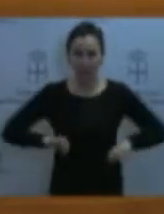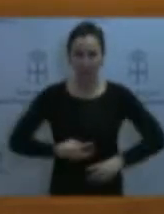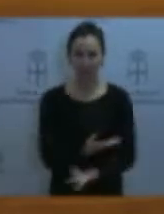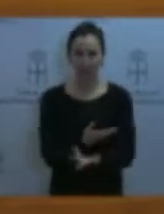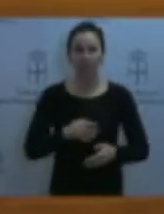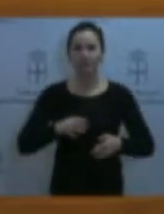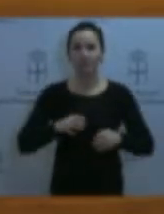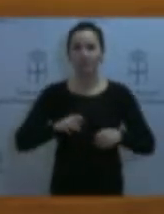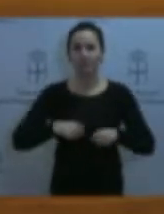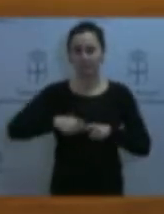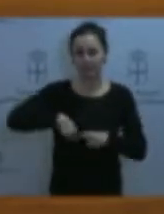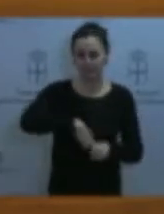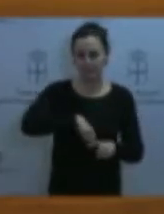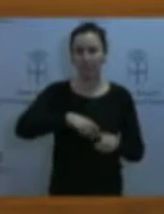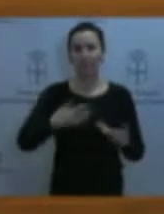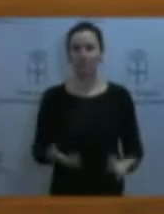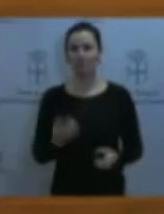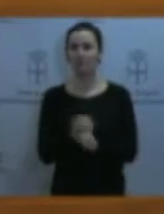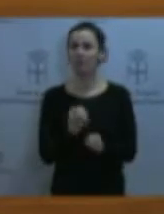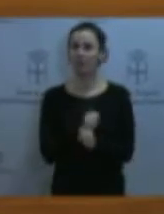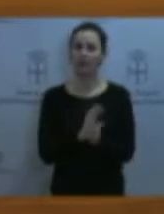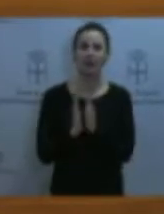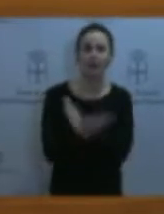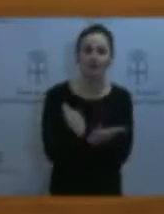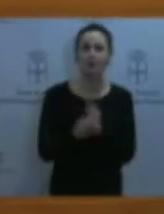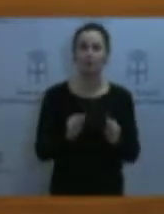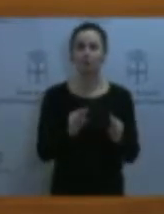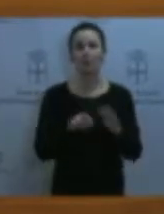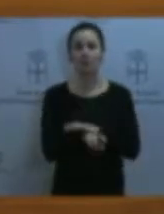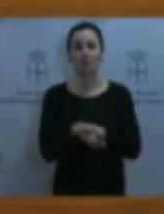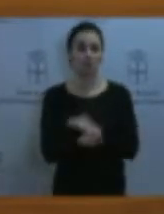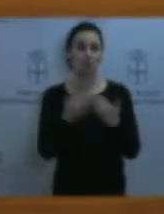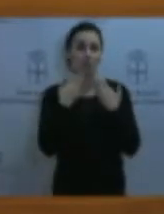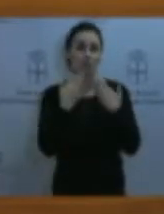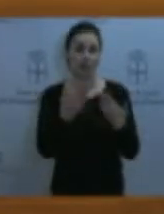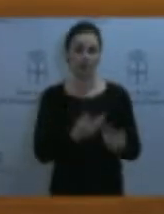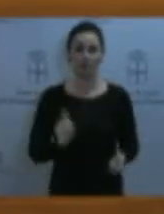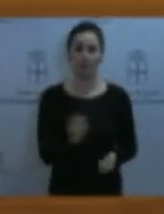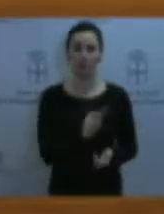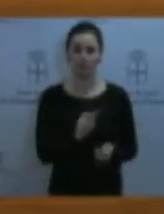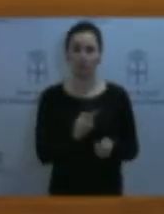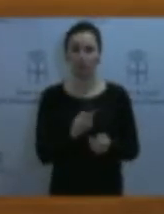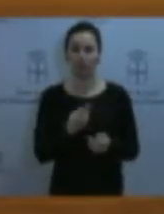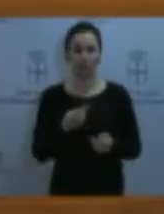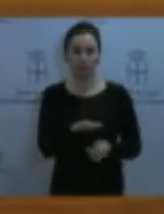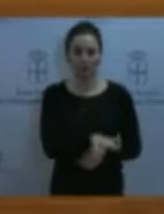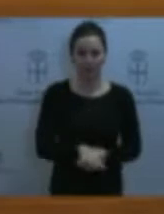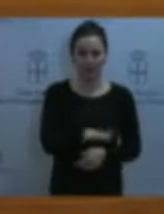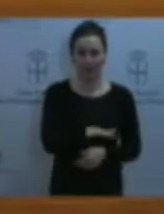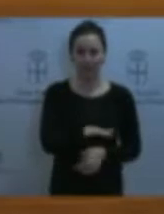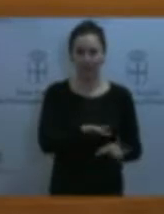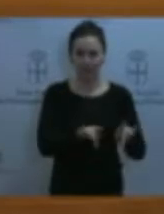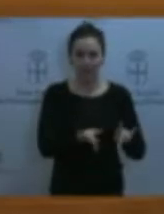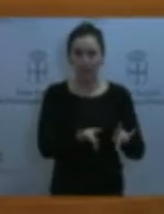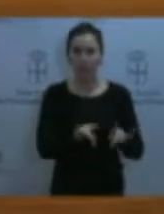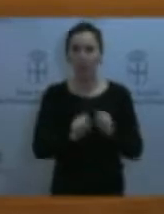a través de los recursos que tiene nuestro campo y nuestra mar, y todos los sectores de diversificación, como puede ser